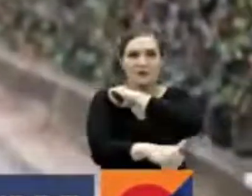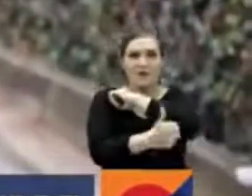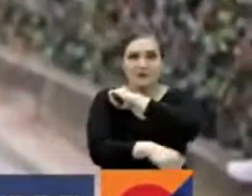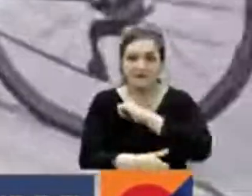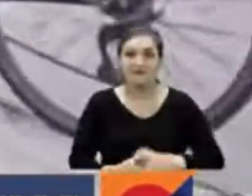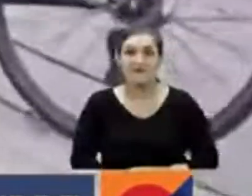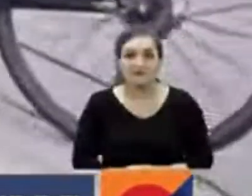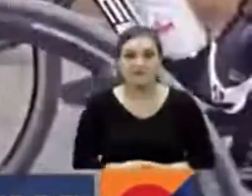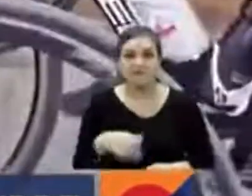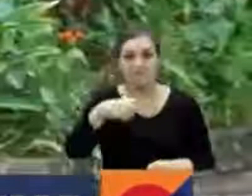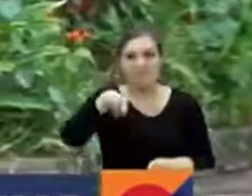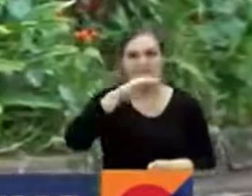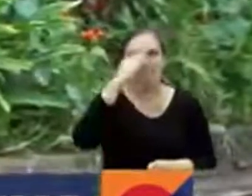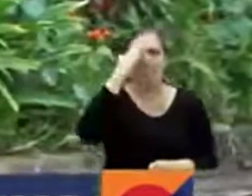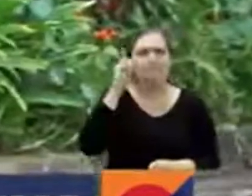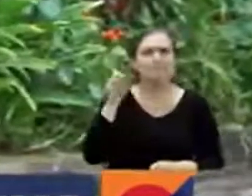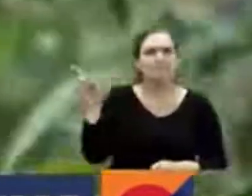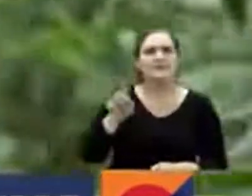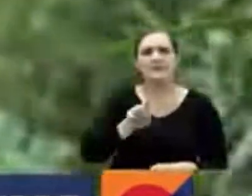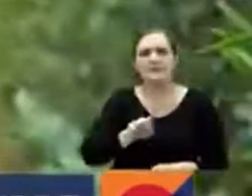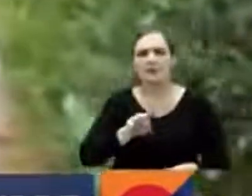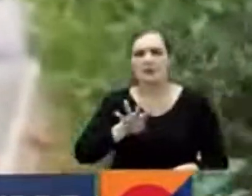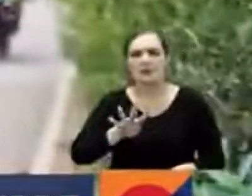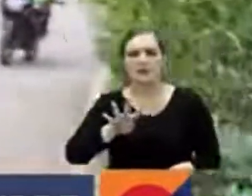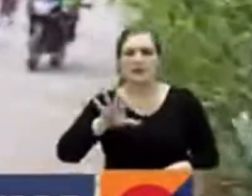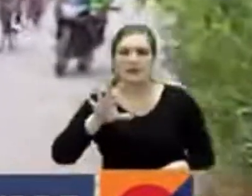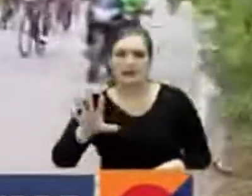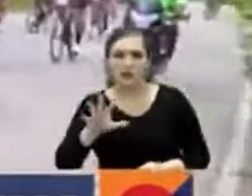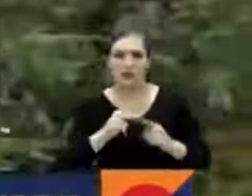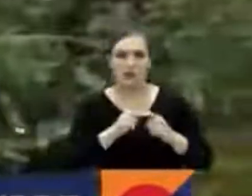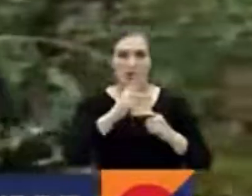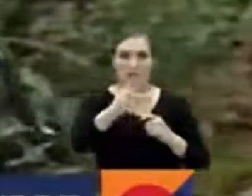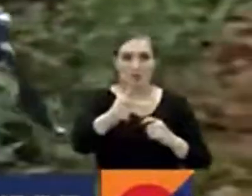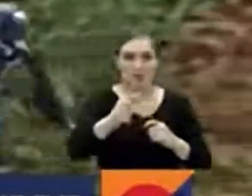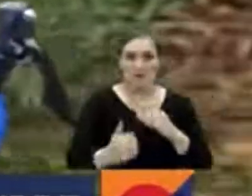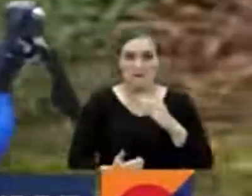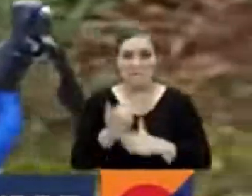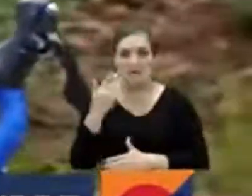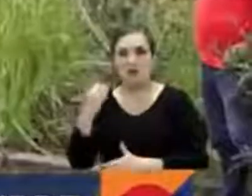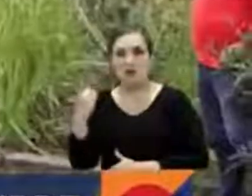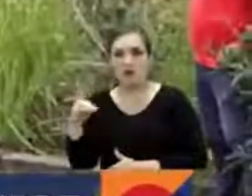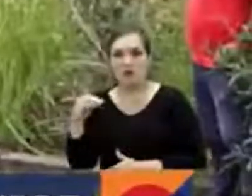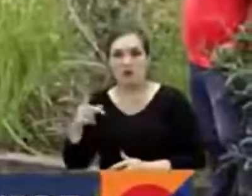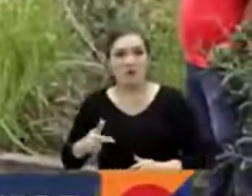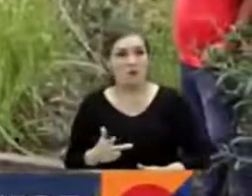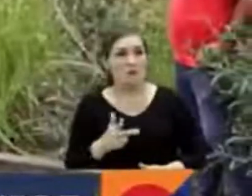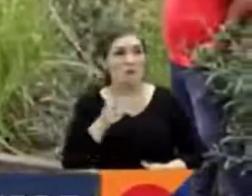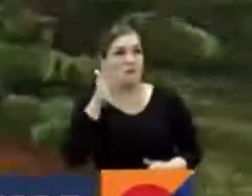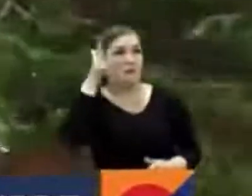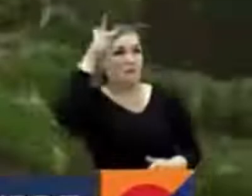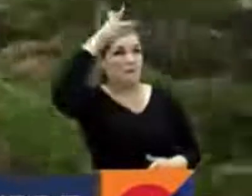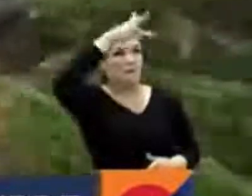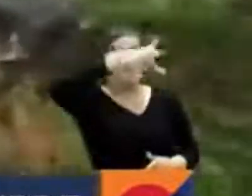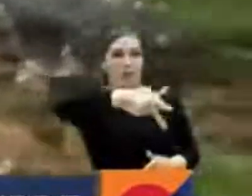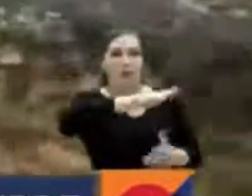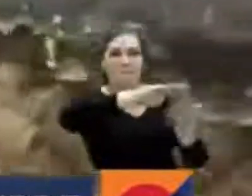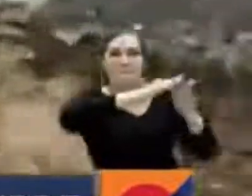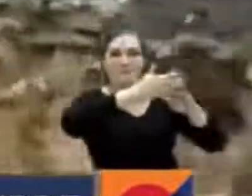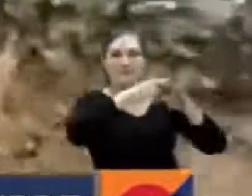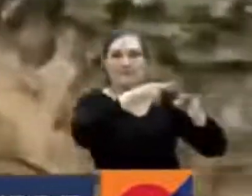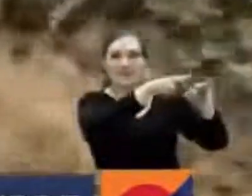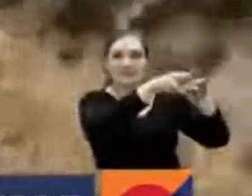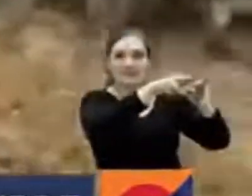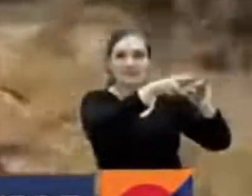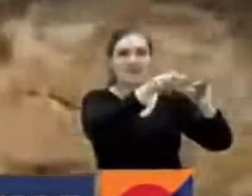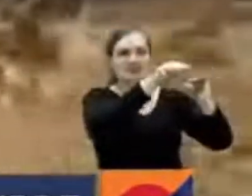La carrera incluye un recorrido de 145 kilómetros con salida en Duitama, ascenso al Alto Paz del Río. Y por